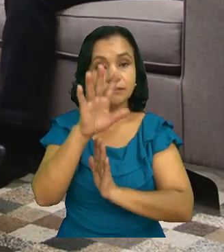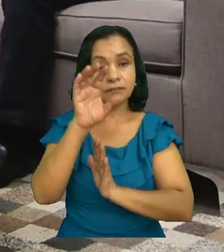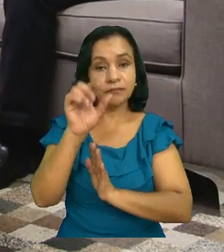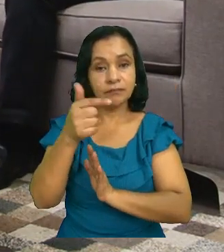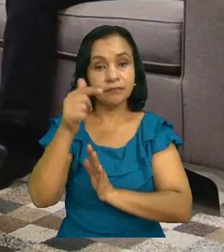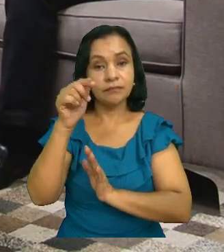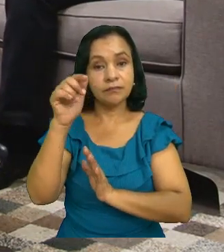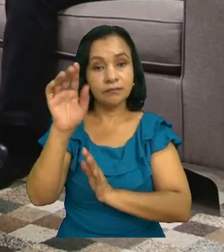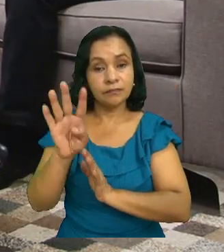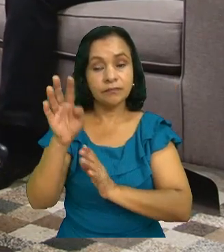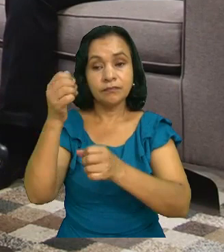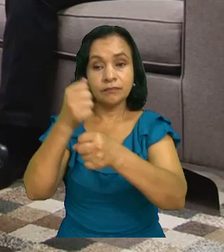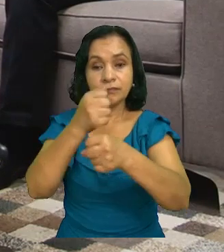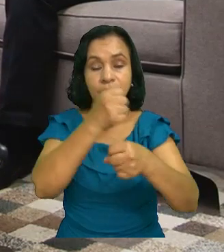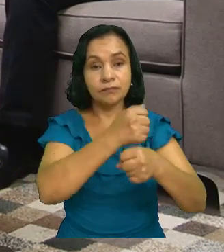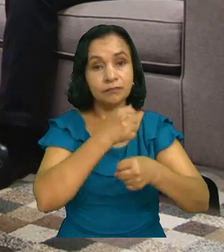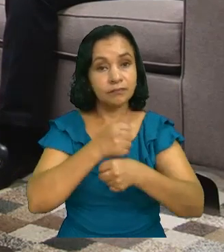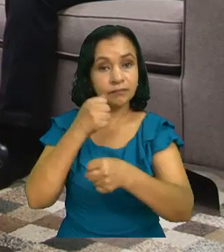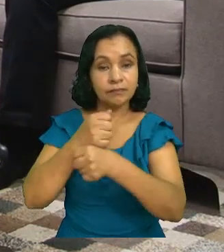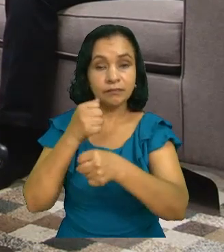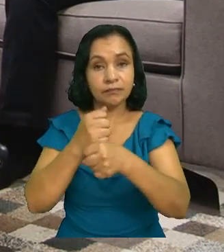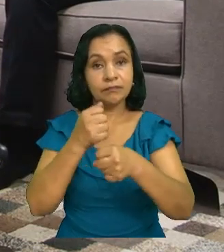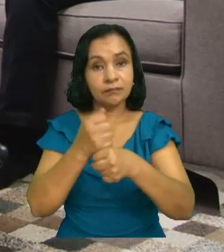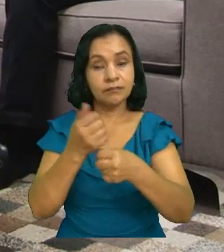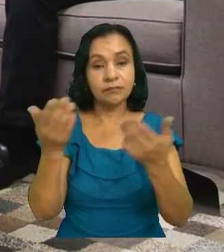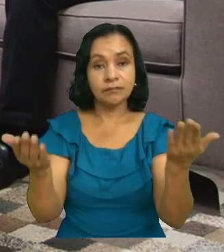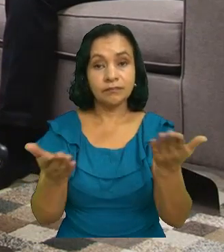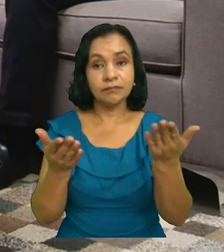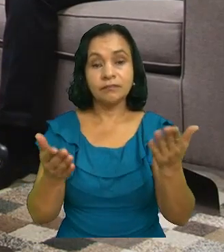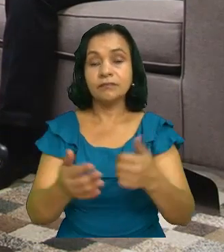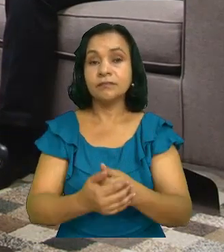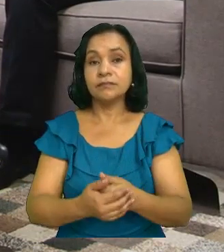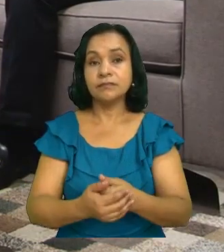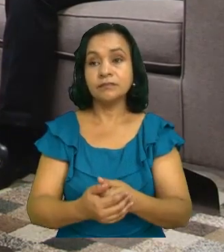5.574 empleos directos. Es decir,